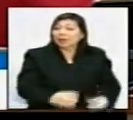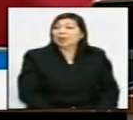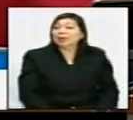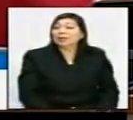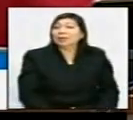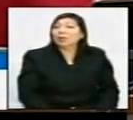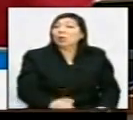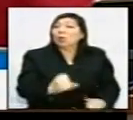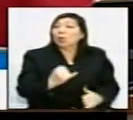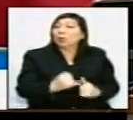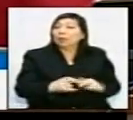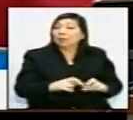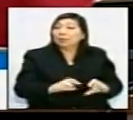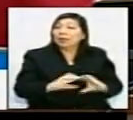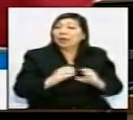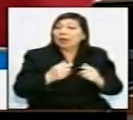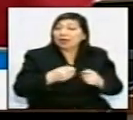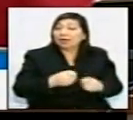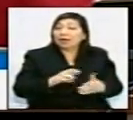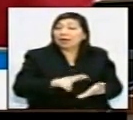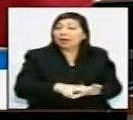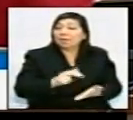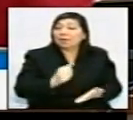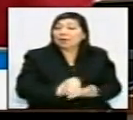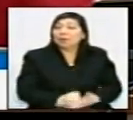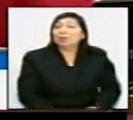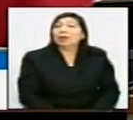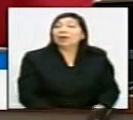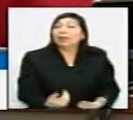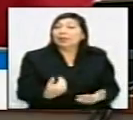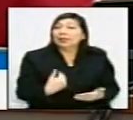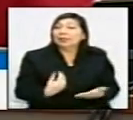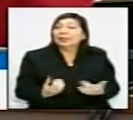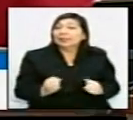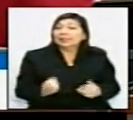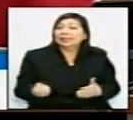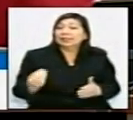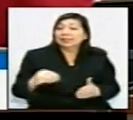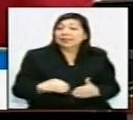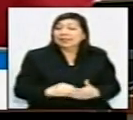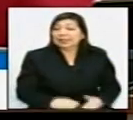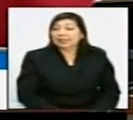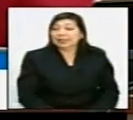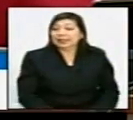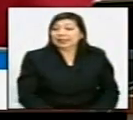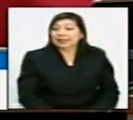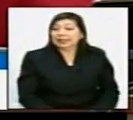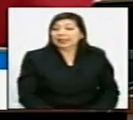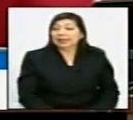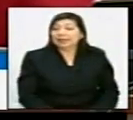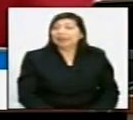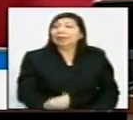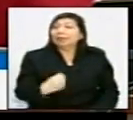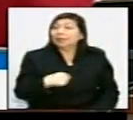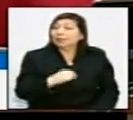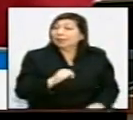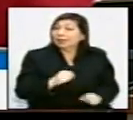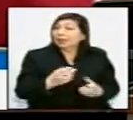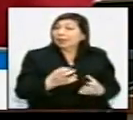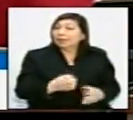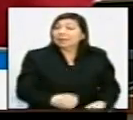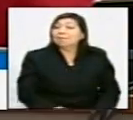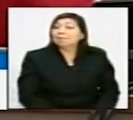República en el último pleno agrario aprobó que debe implementarse, ¿no? Nosotros creemos